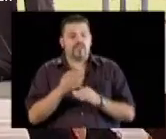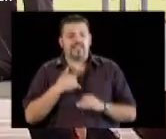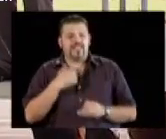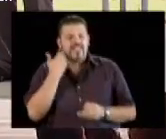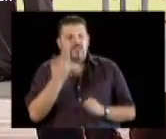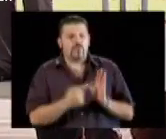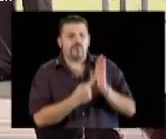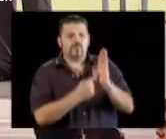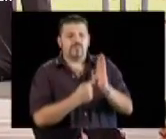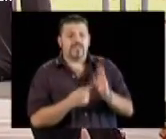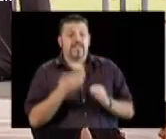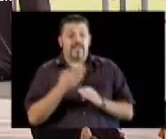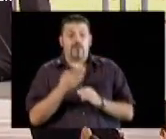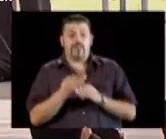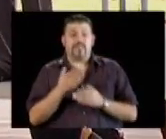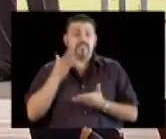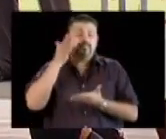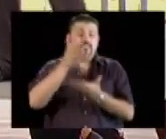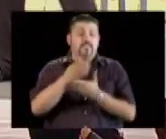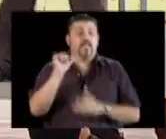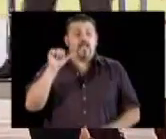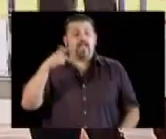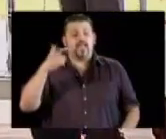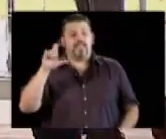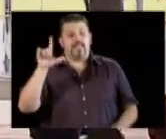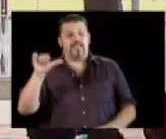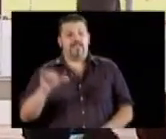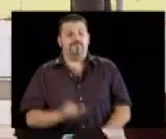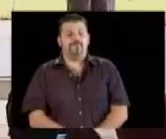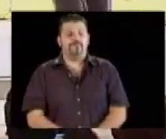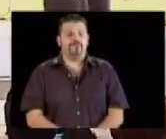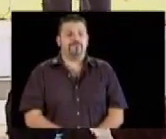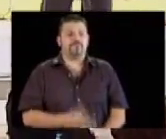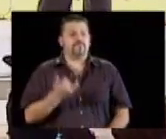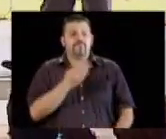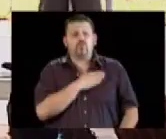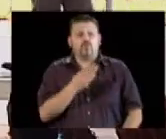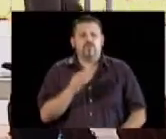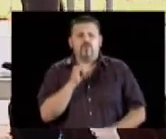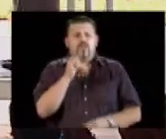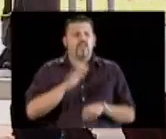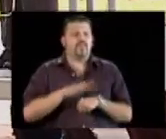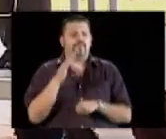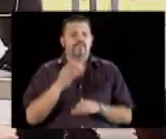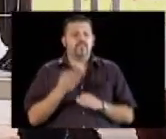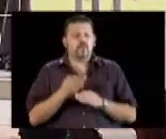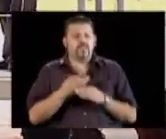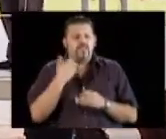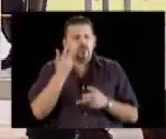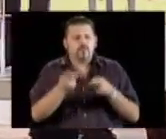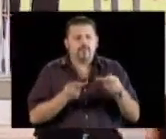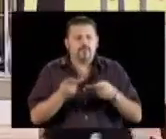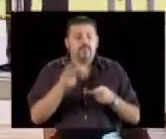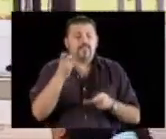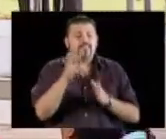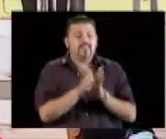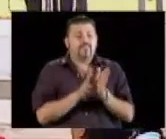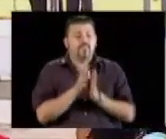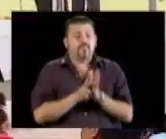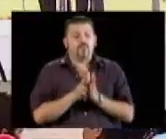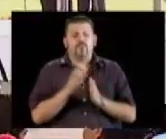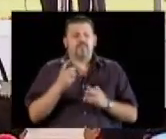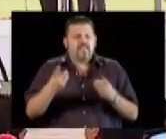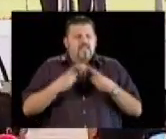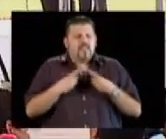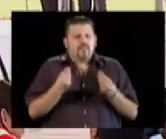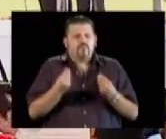lanzar ahora con Angelísima. Y nada más, mientras preparo el video, quiero decirles que me da